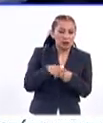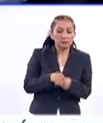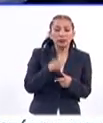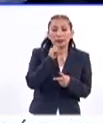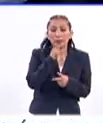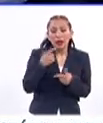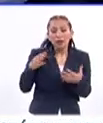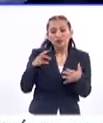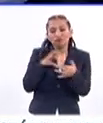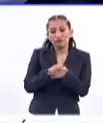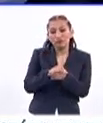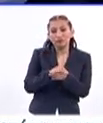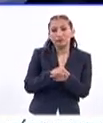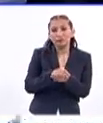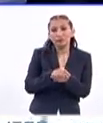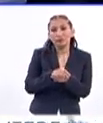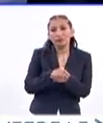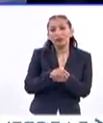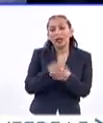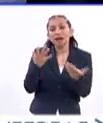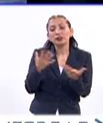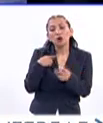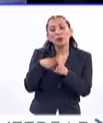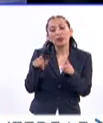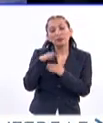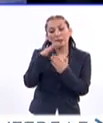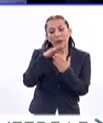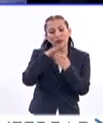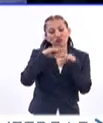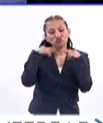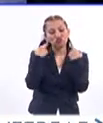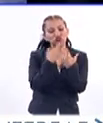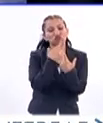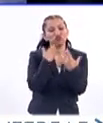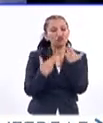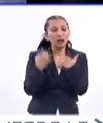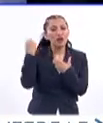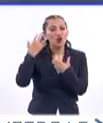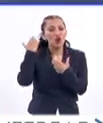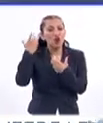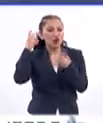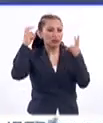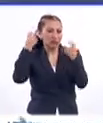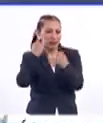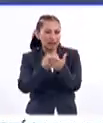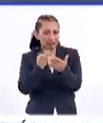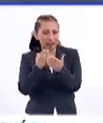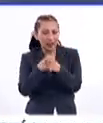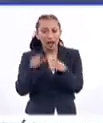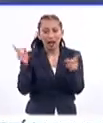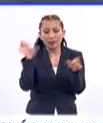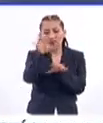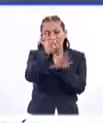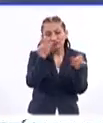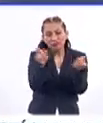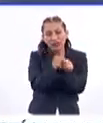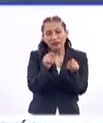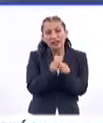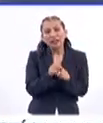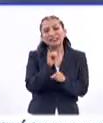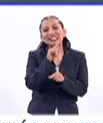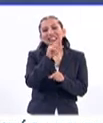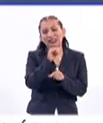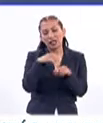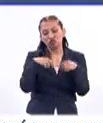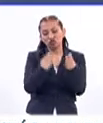que acompañarlo. Entonces hacemos una serie de mesas redondas, tenemos el foro de la crítica, tenemos síntesis, que es otro tipo de foro